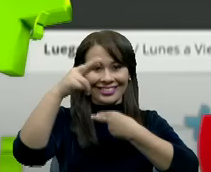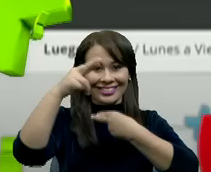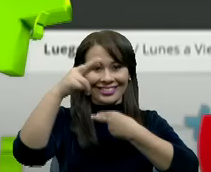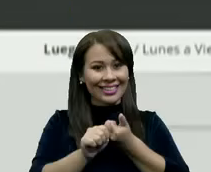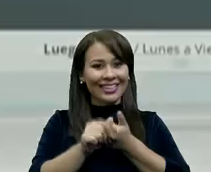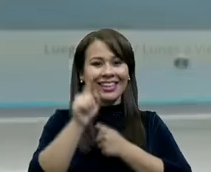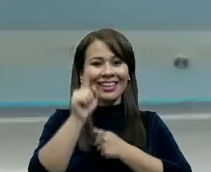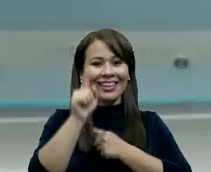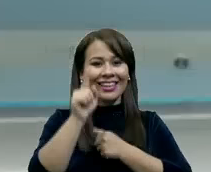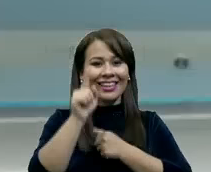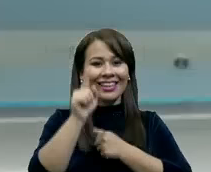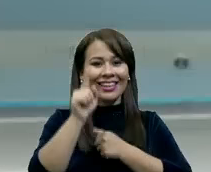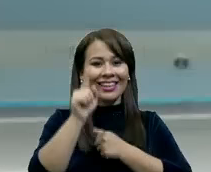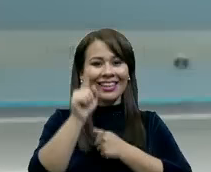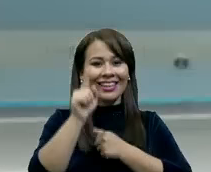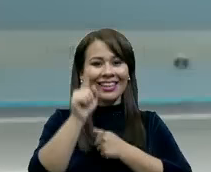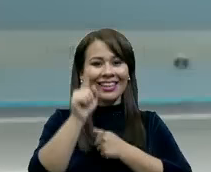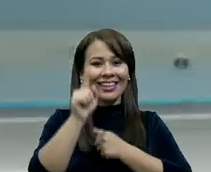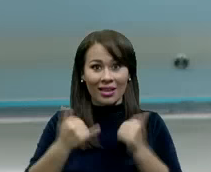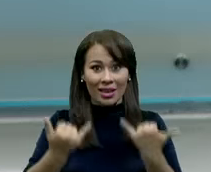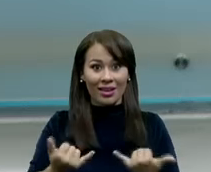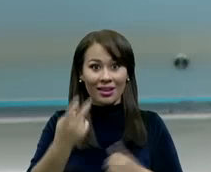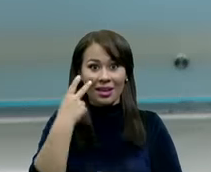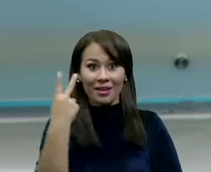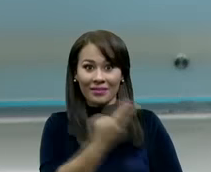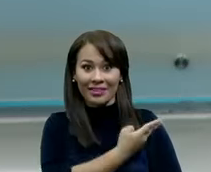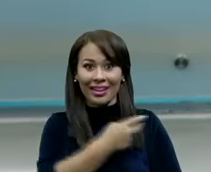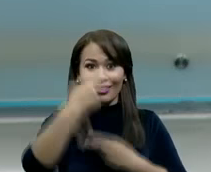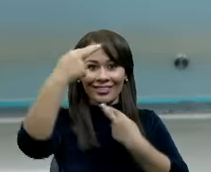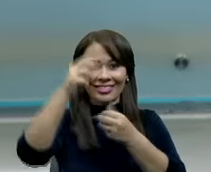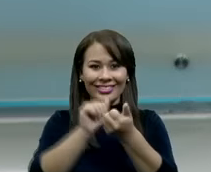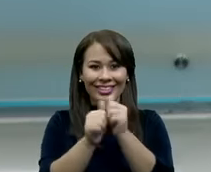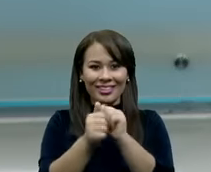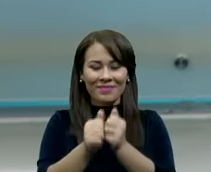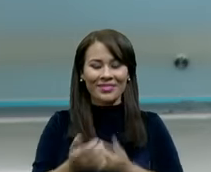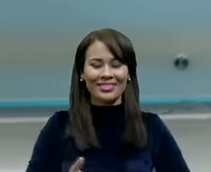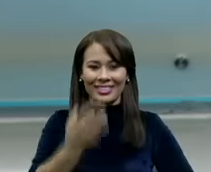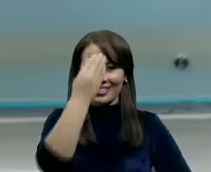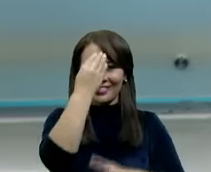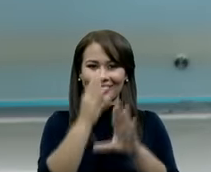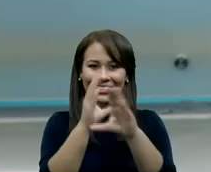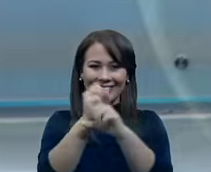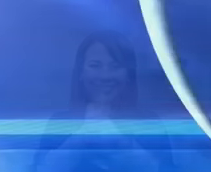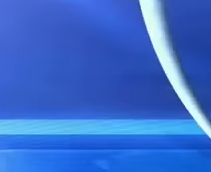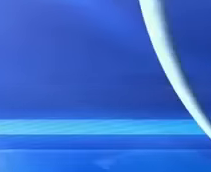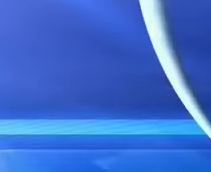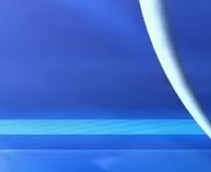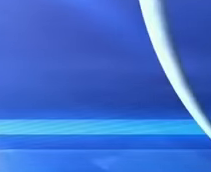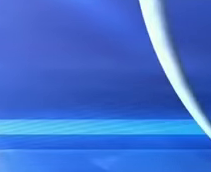más cerca de ti. Gracias por acompañarnos. Lo que sigue, nuestro programa deportivo Copa. Buenas noches.